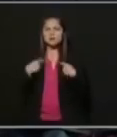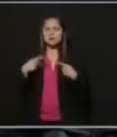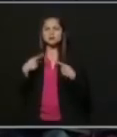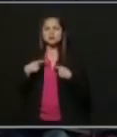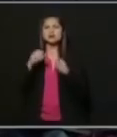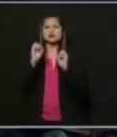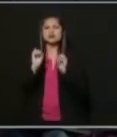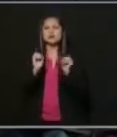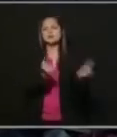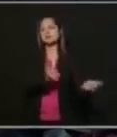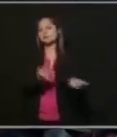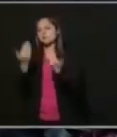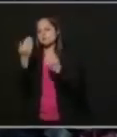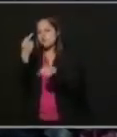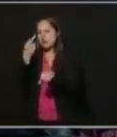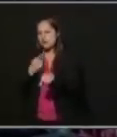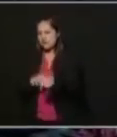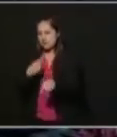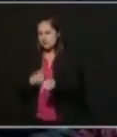enfermos.